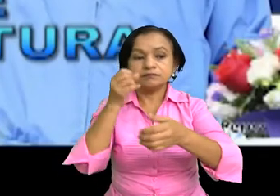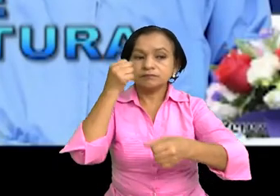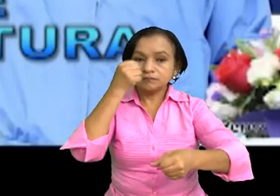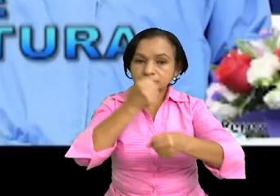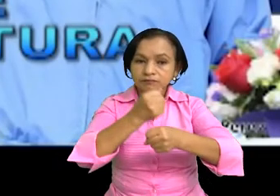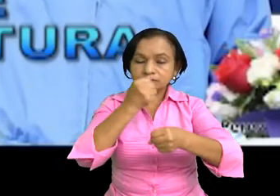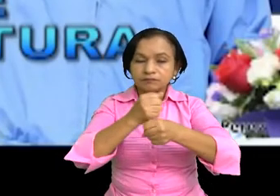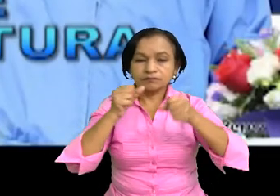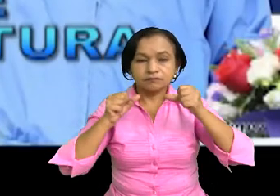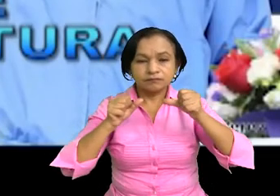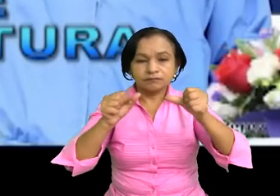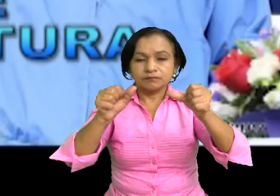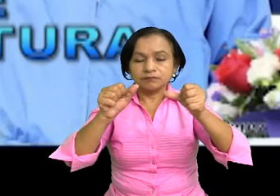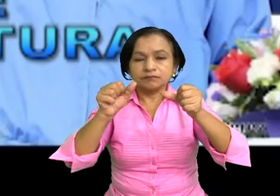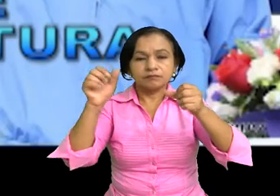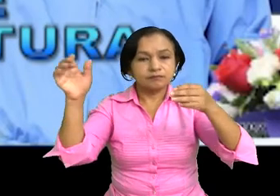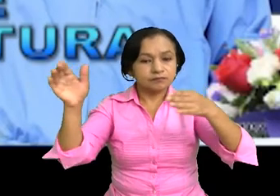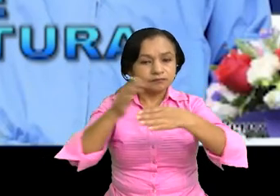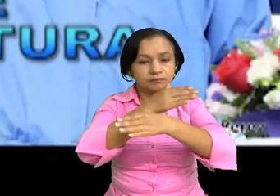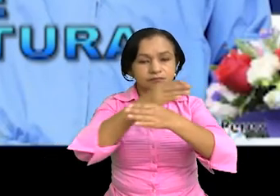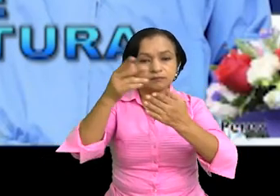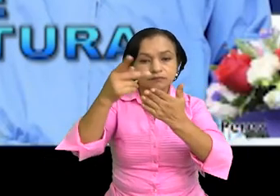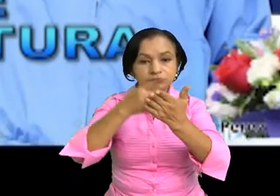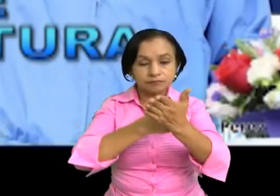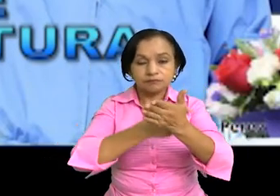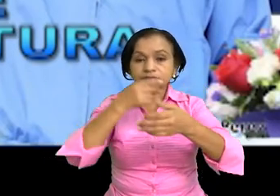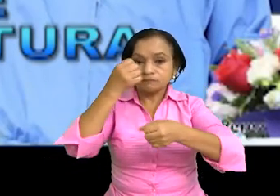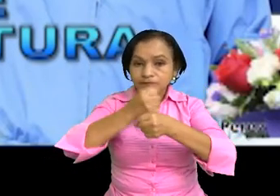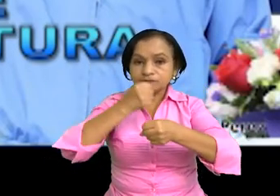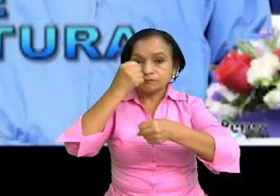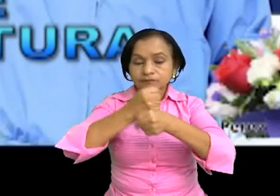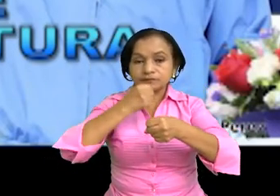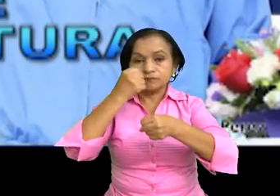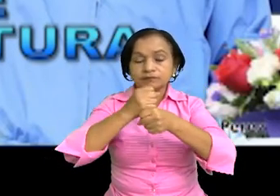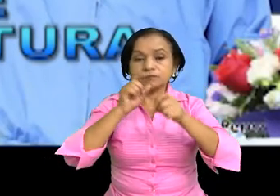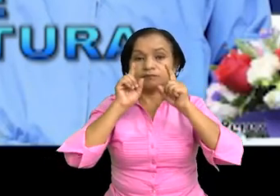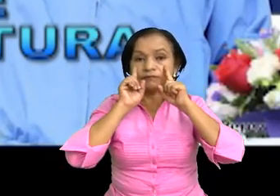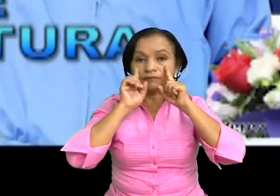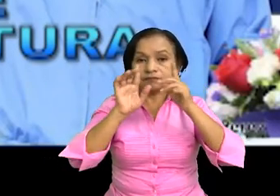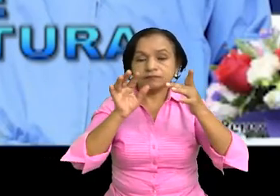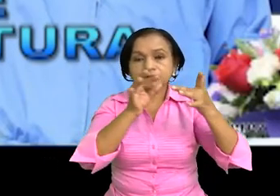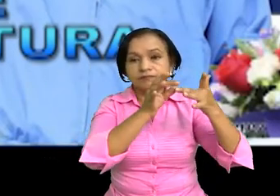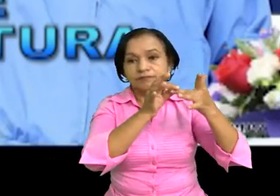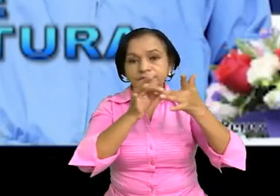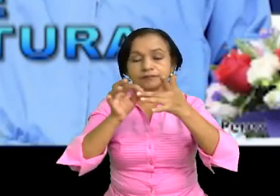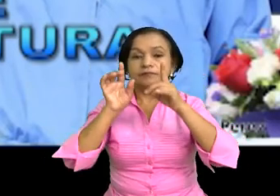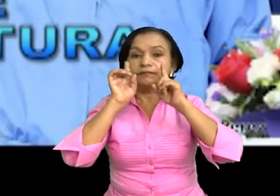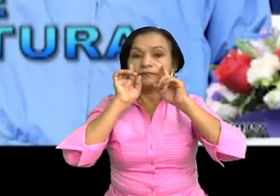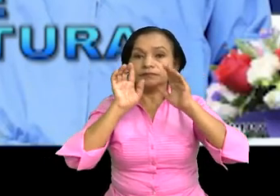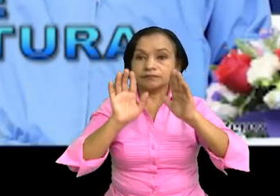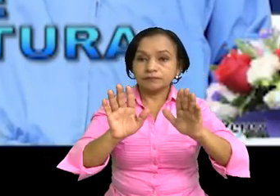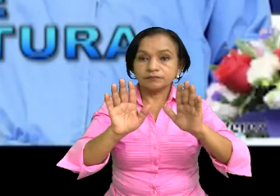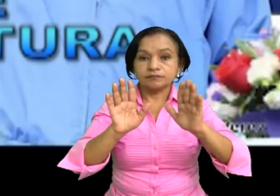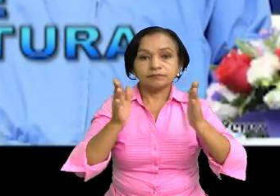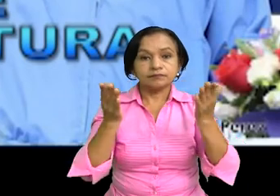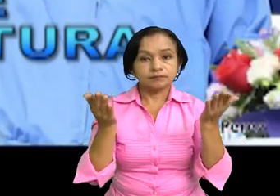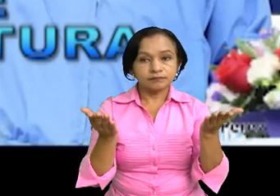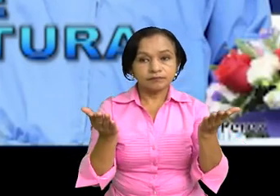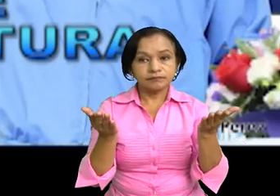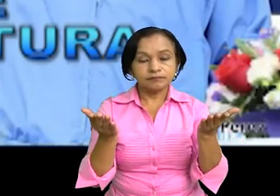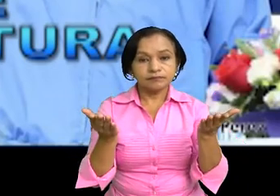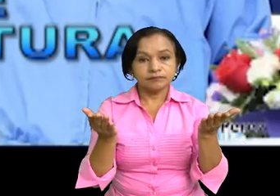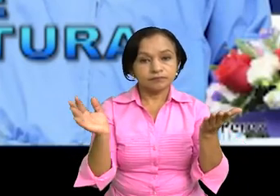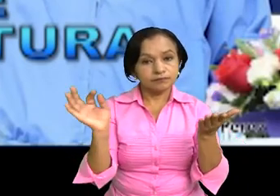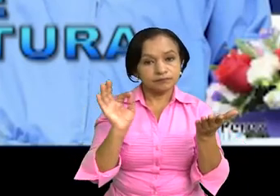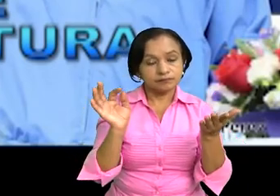en todos los proyectos a un ritmo muy intenso, tomando las medidas especiales de protección, de seguridad, las